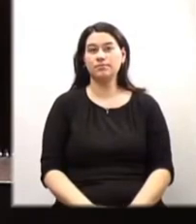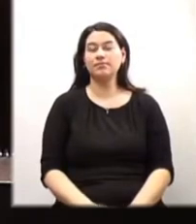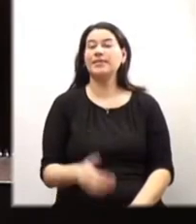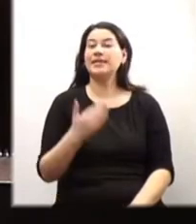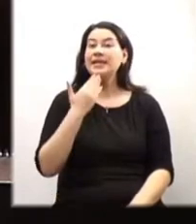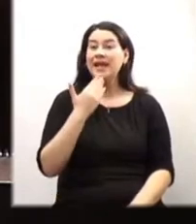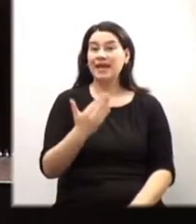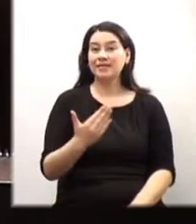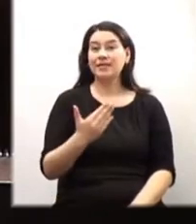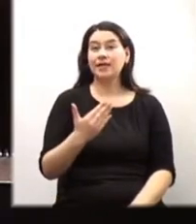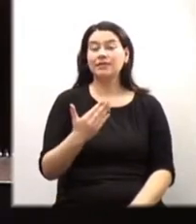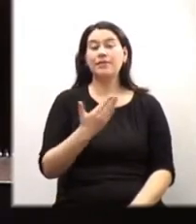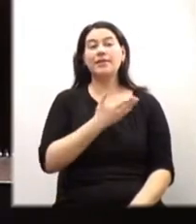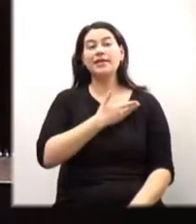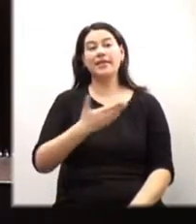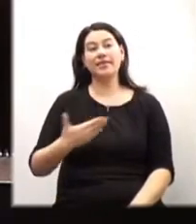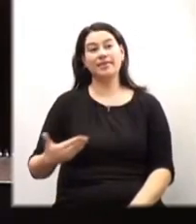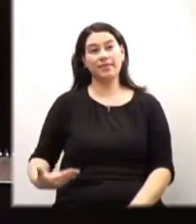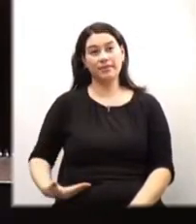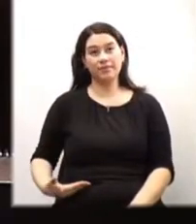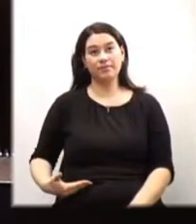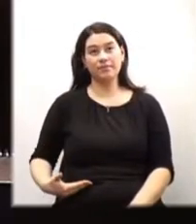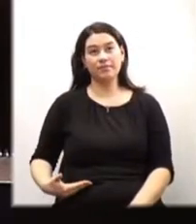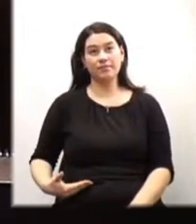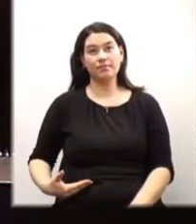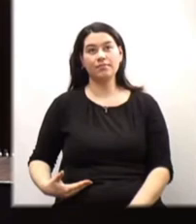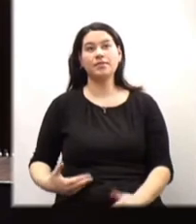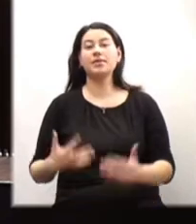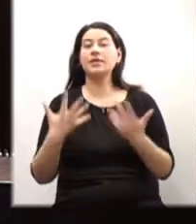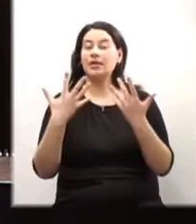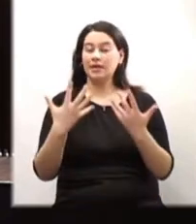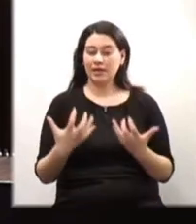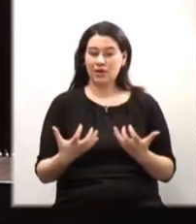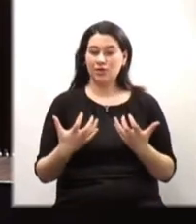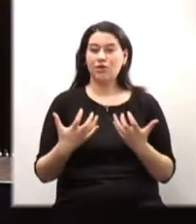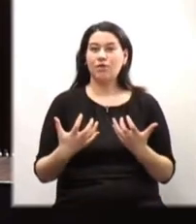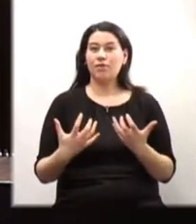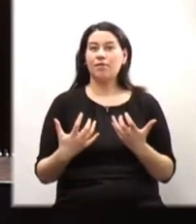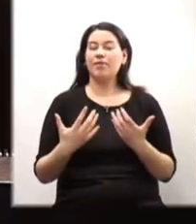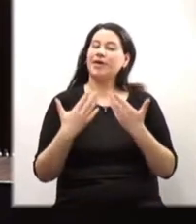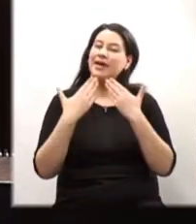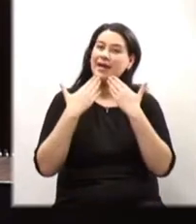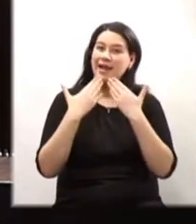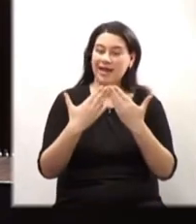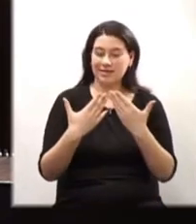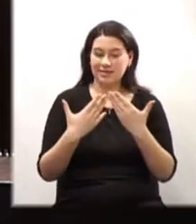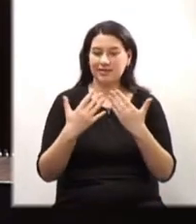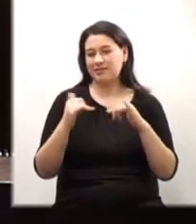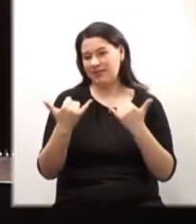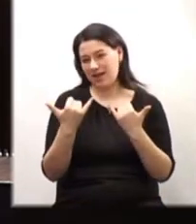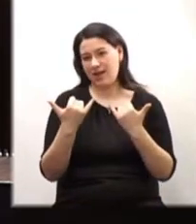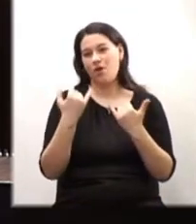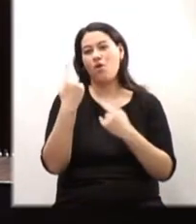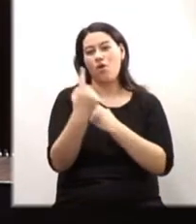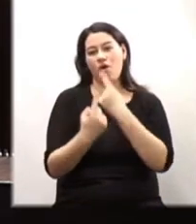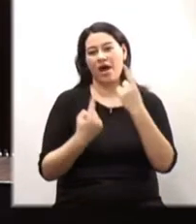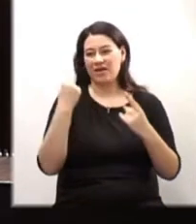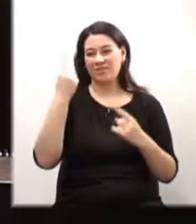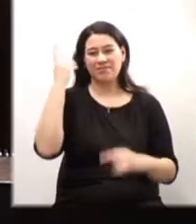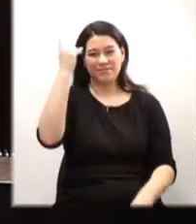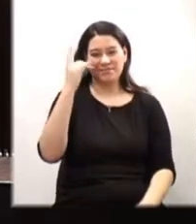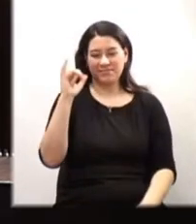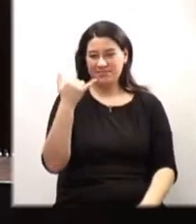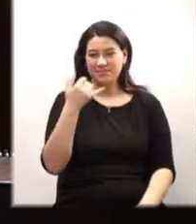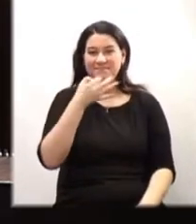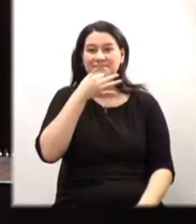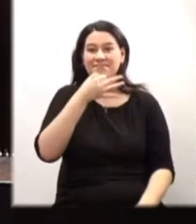Gracias, presidente. Ante todo, me quiero sumar a los agradecimientos que ya otros parlamentarios y parlamentarias han